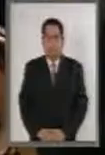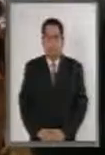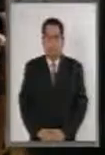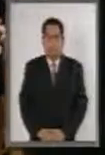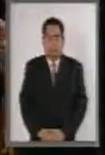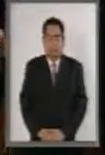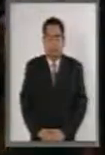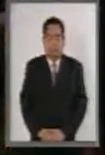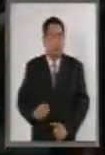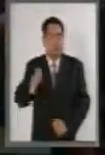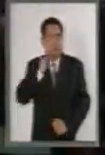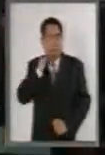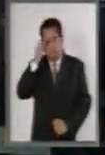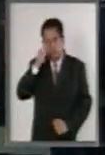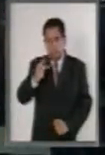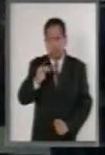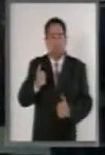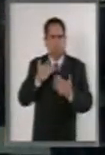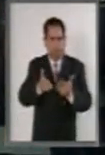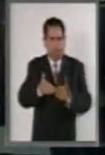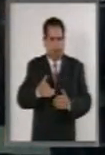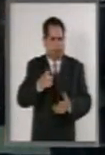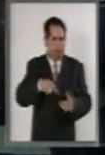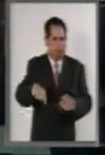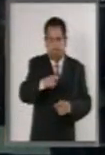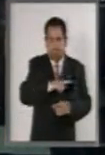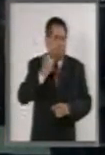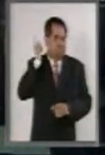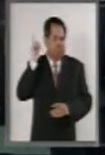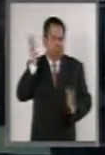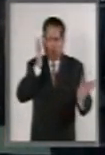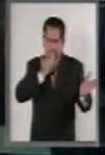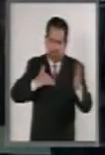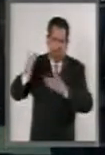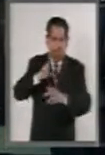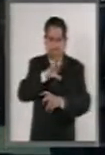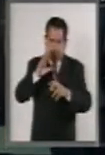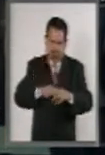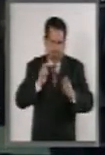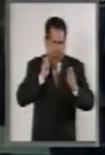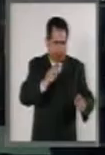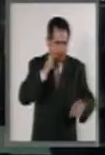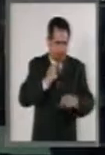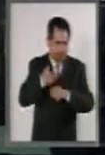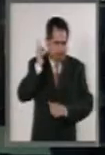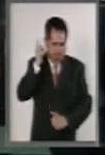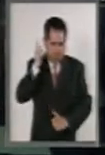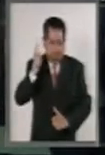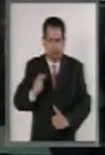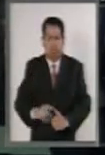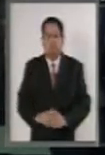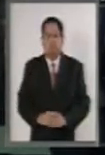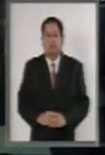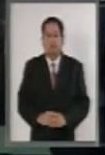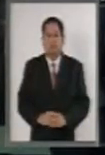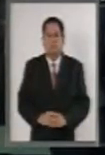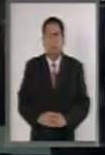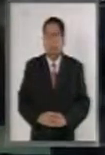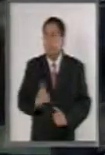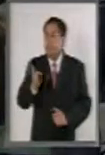A nombre del Senado de la República, les deseamos éxito en su encargo. Solicito a la